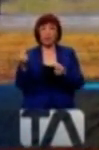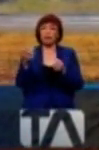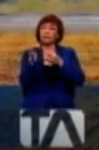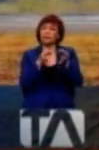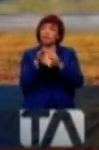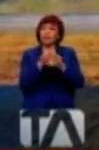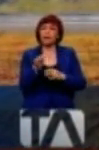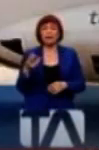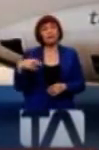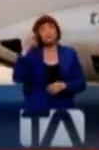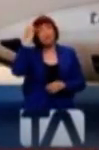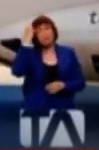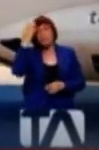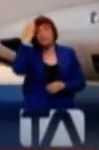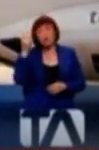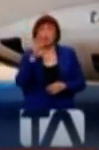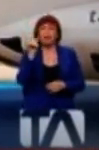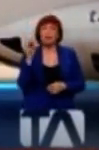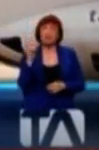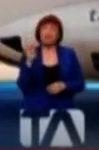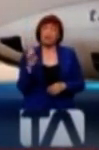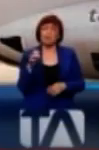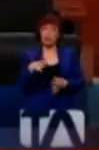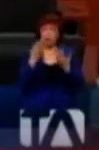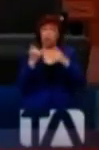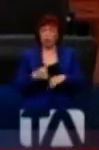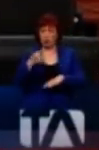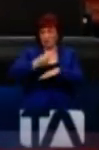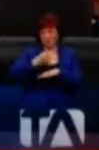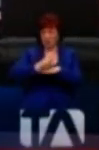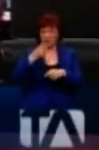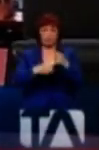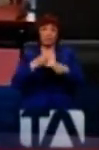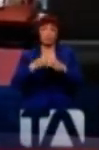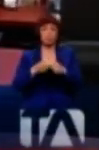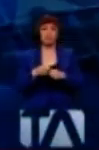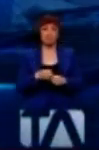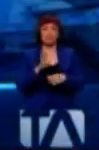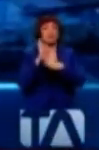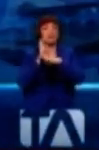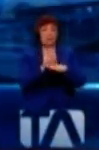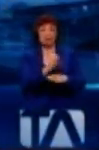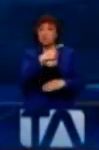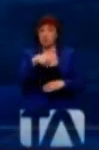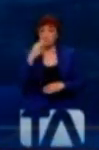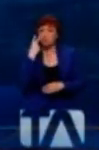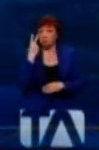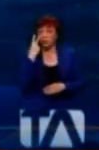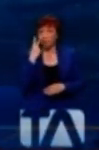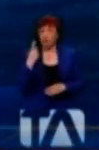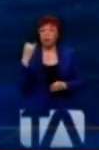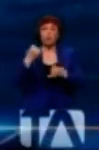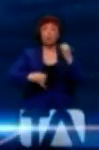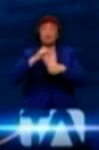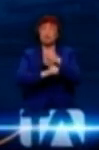su preocupación ante una inminente salida del gerente de la aerolínea. Enfatizan que han sido testigos a lo largo de estos últimos años de cómo